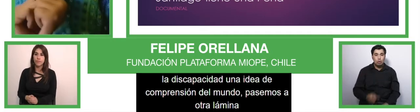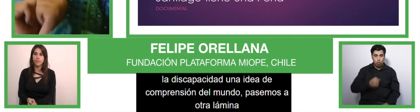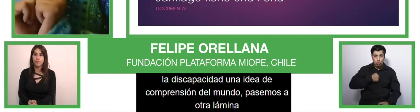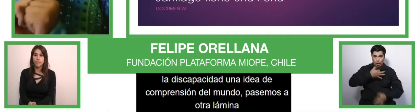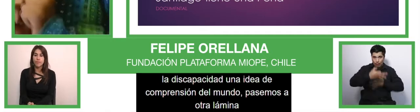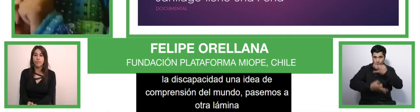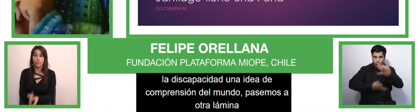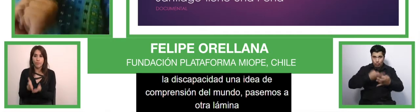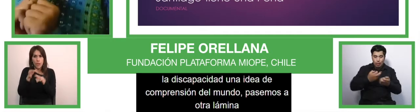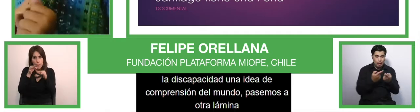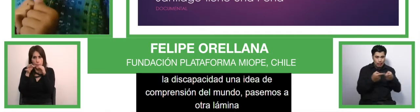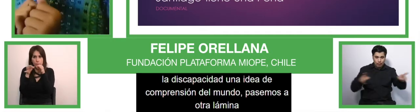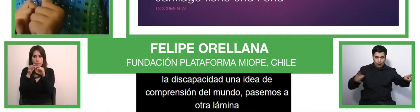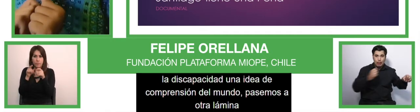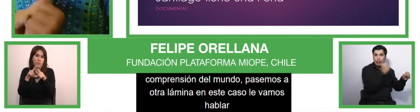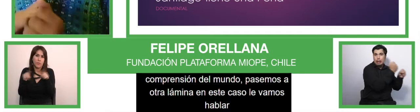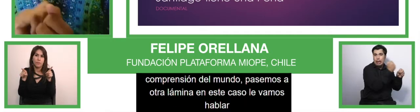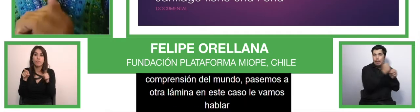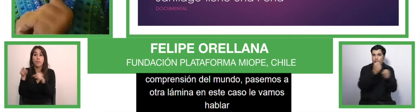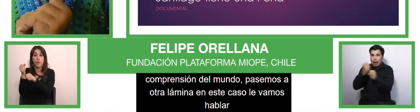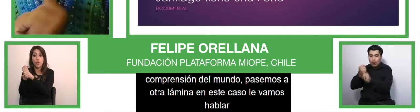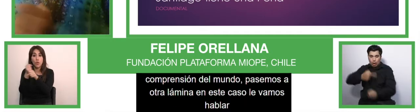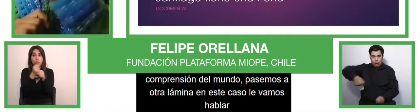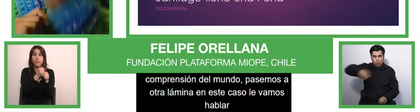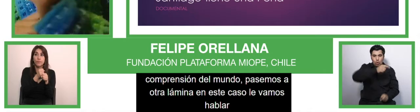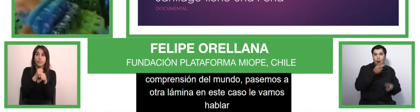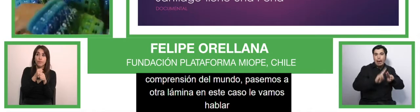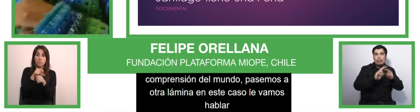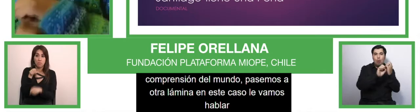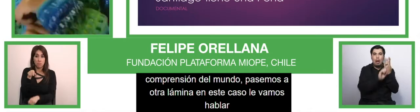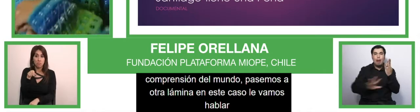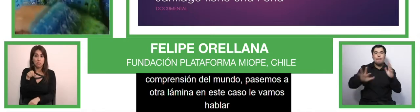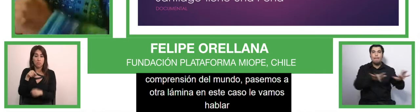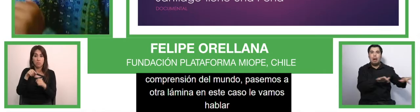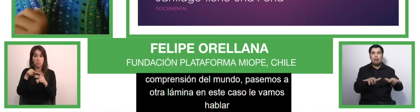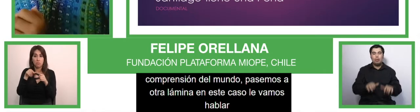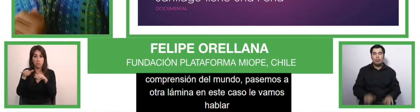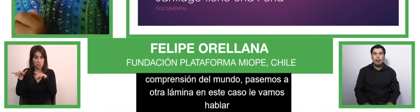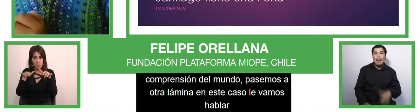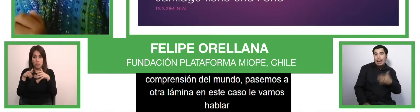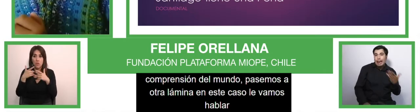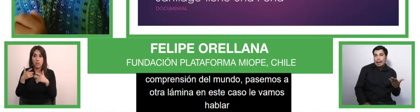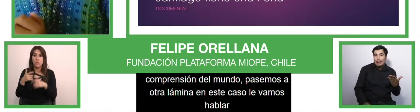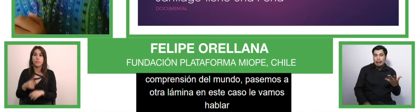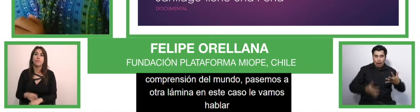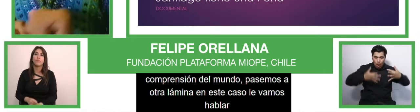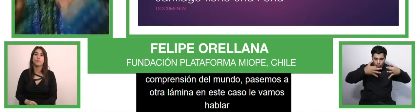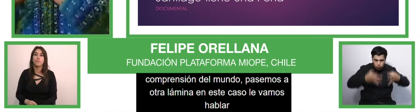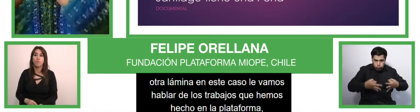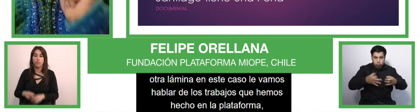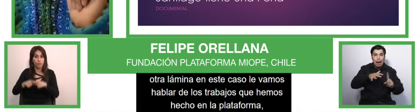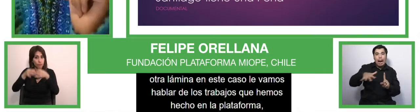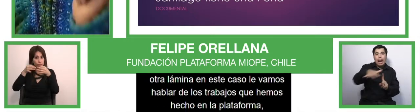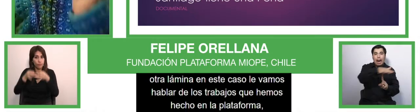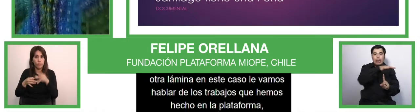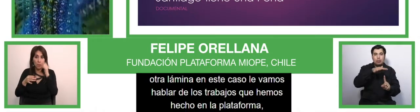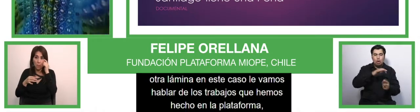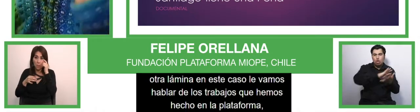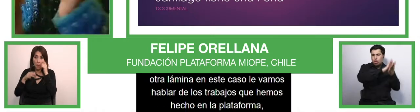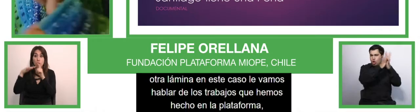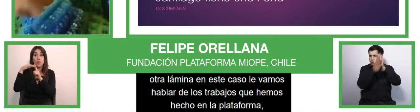les voy a hablar de los distintos trabajos que hemos hecho en la plataforma. Este caso específico, quizás el de Santiago tiene una pena. Todos estos